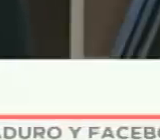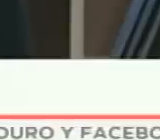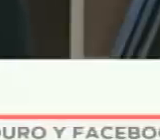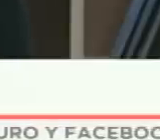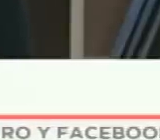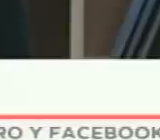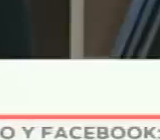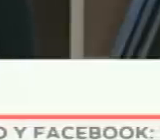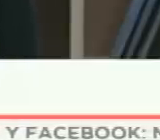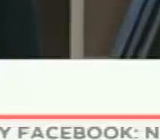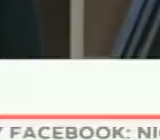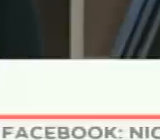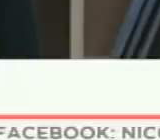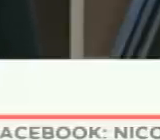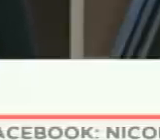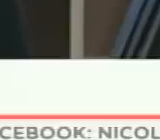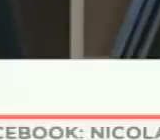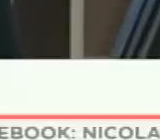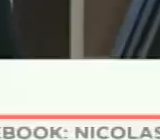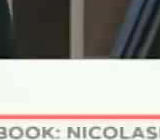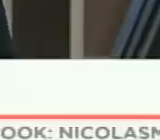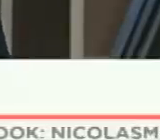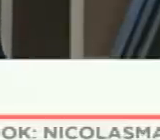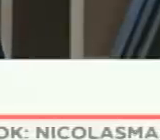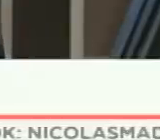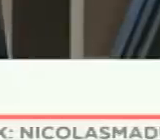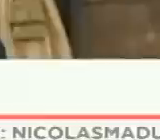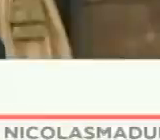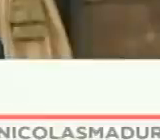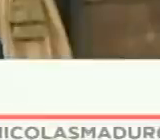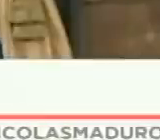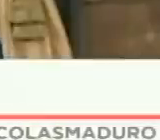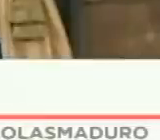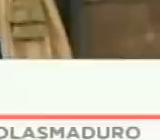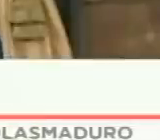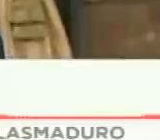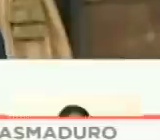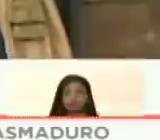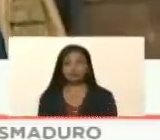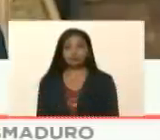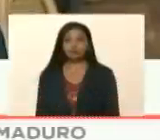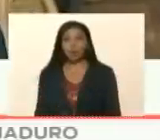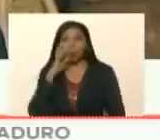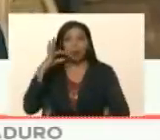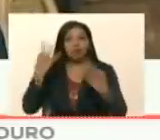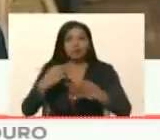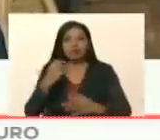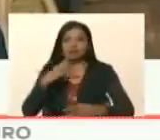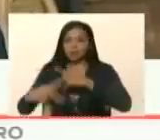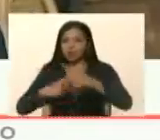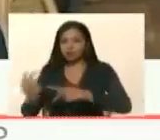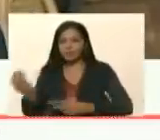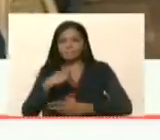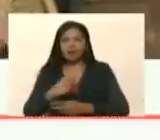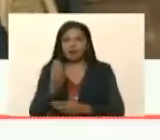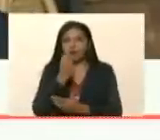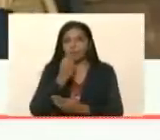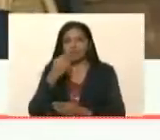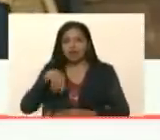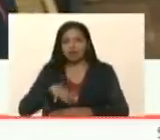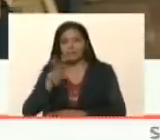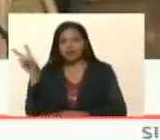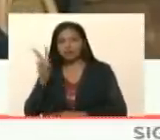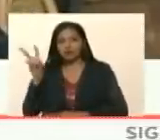con los objetivos de desarrollo de las Naciones Unidas, presidente. Correcto, y para esto hay que producir el alimento en